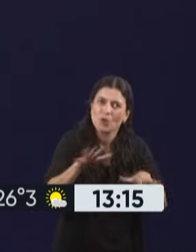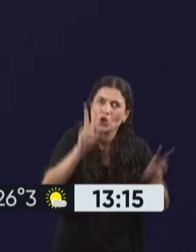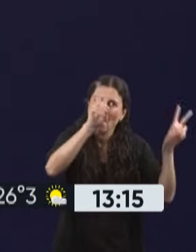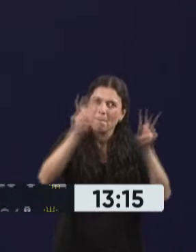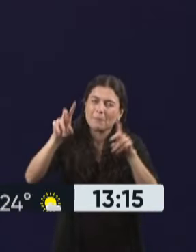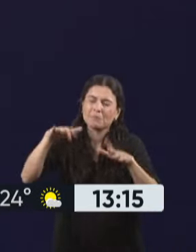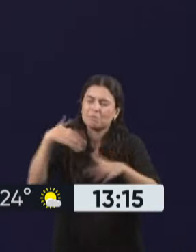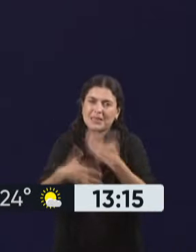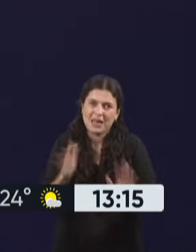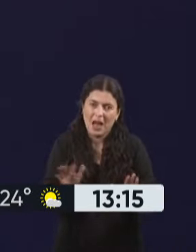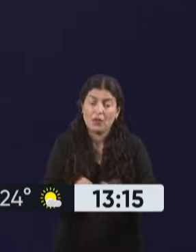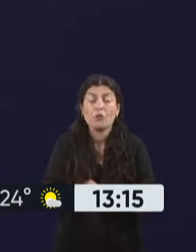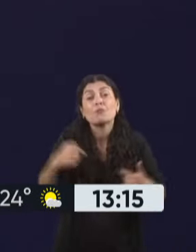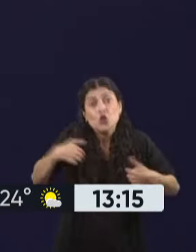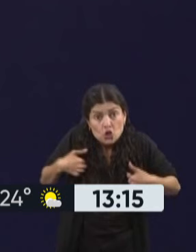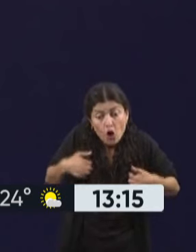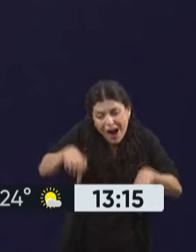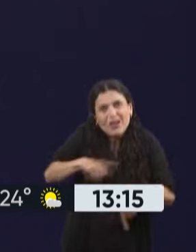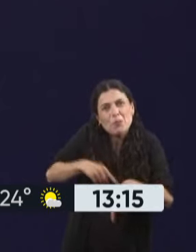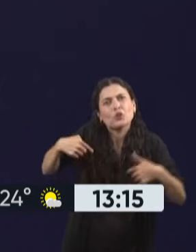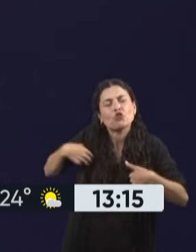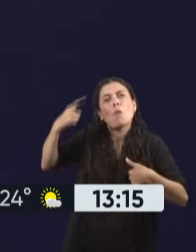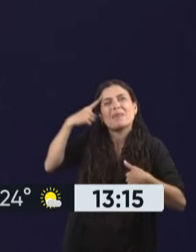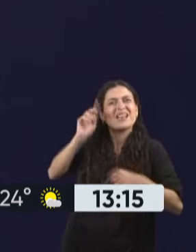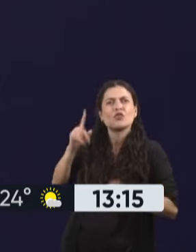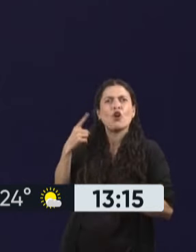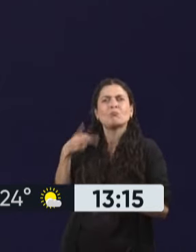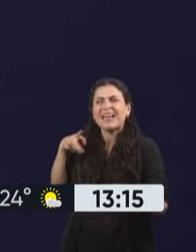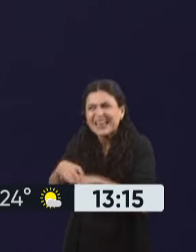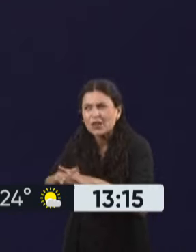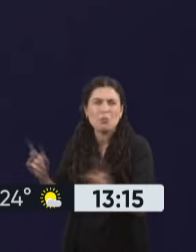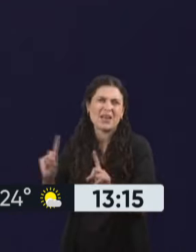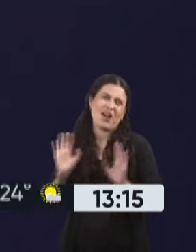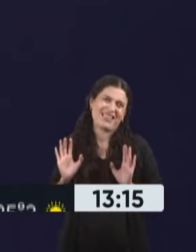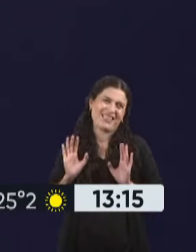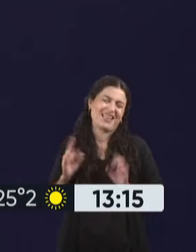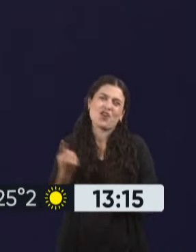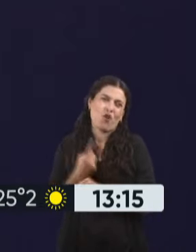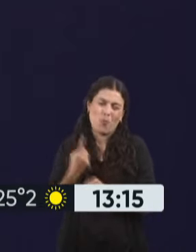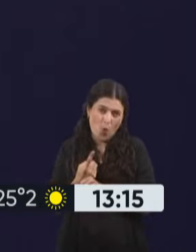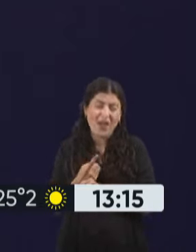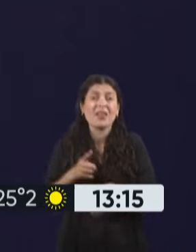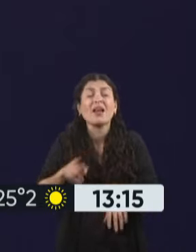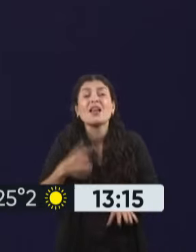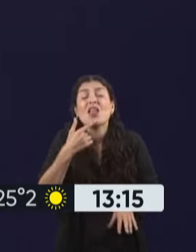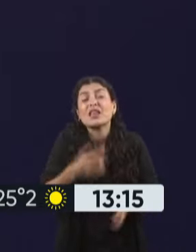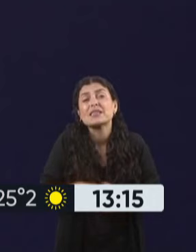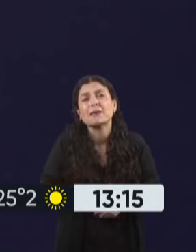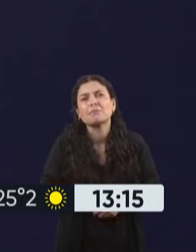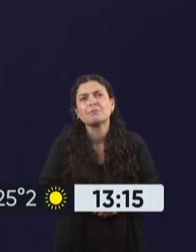necesario hacerlo, porque nunca se cortó ninguna entrevista y para algún